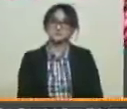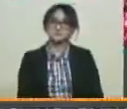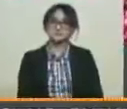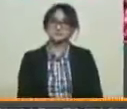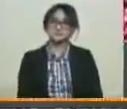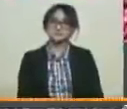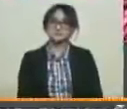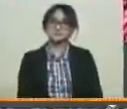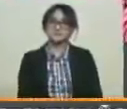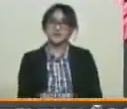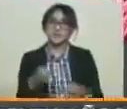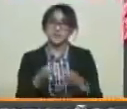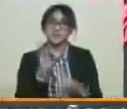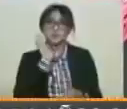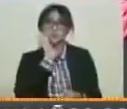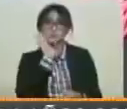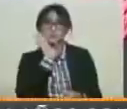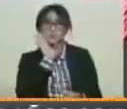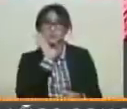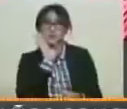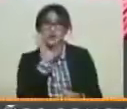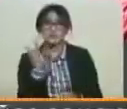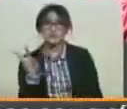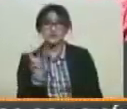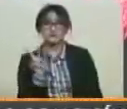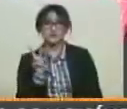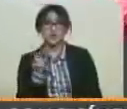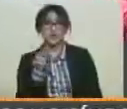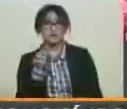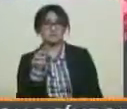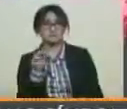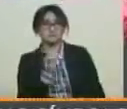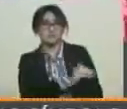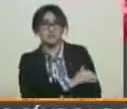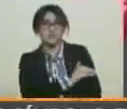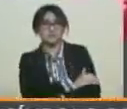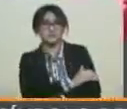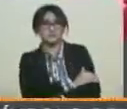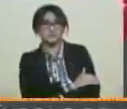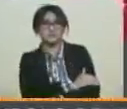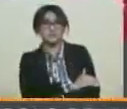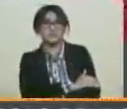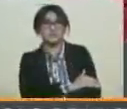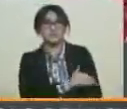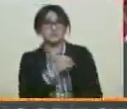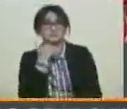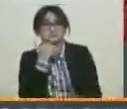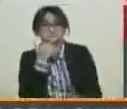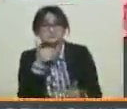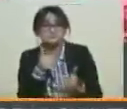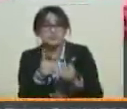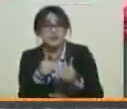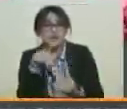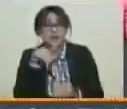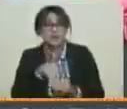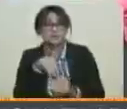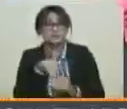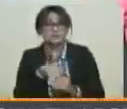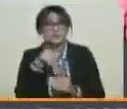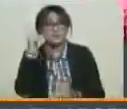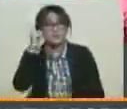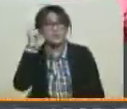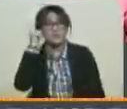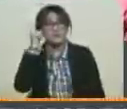La oligarquía rancia de Venezuela, porque se acerca la fecha de las elecciones,